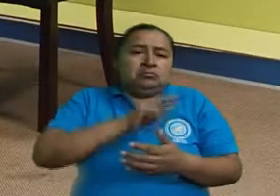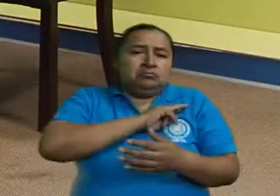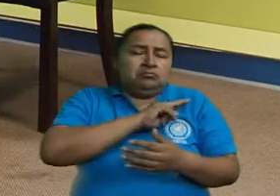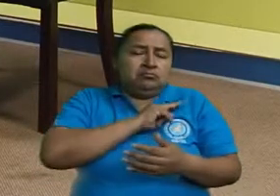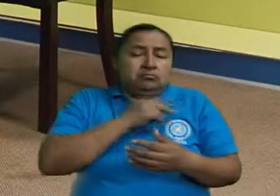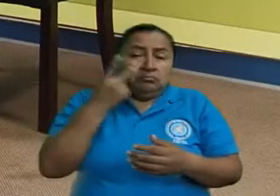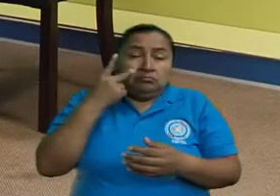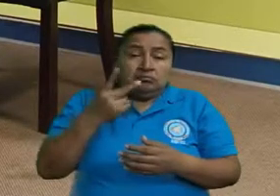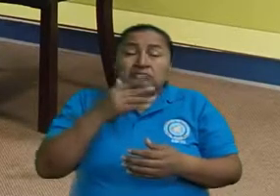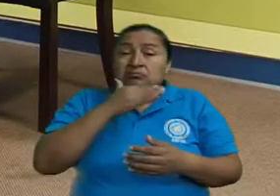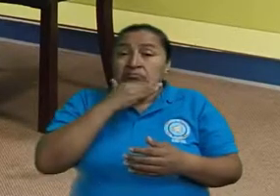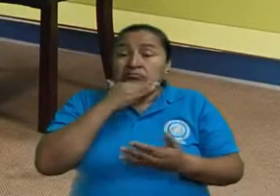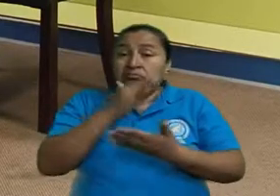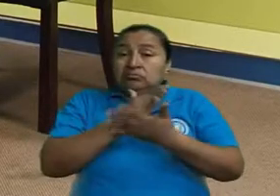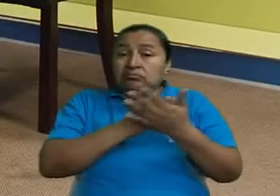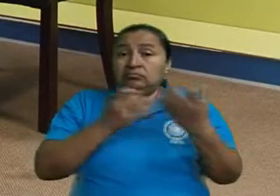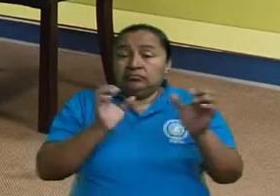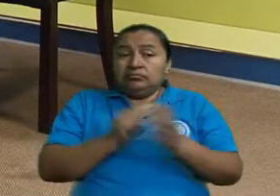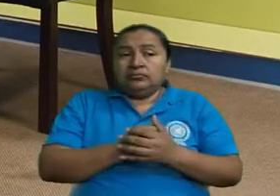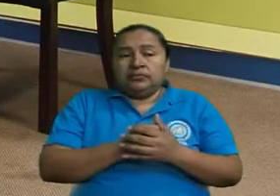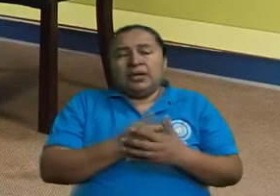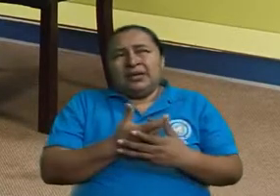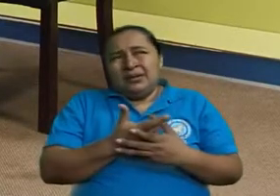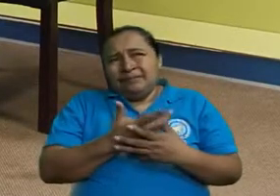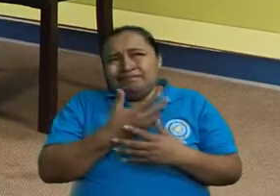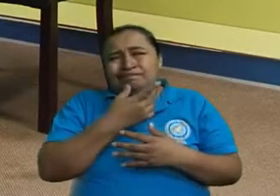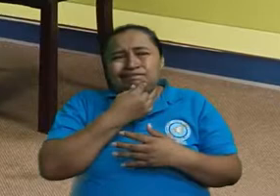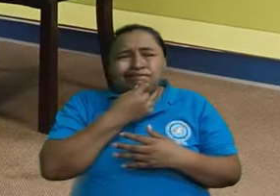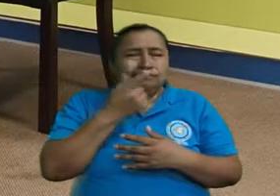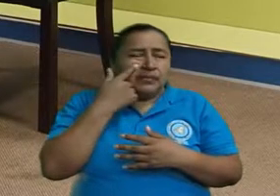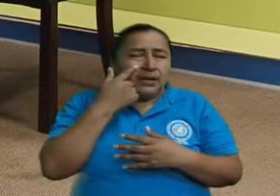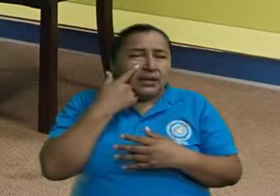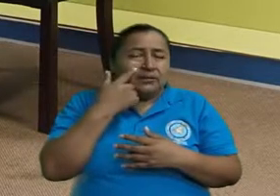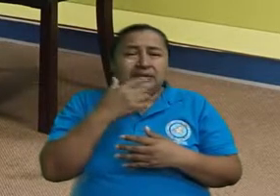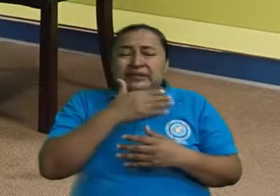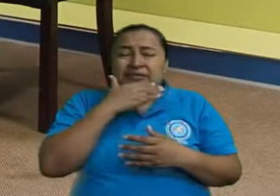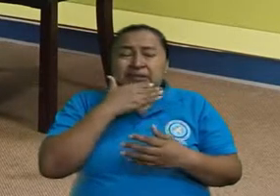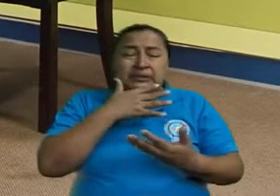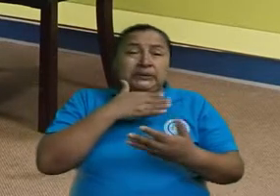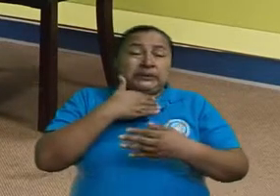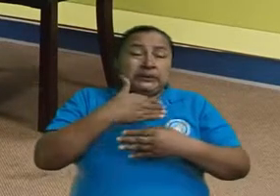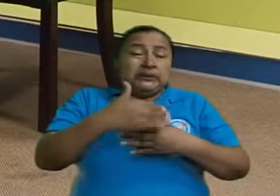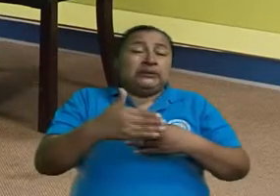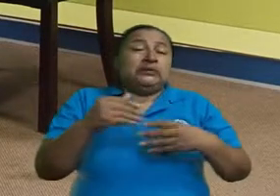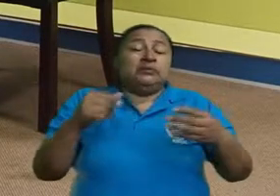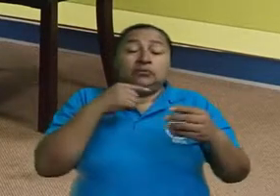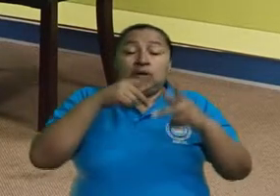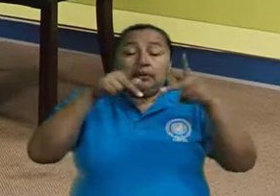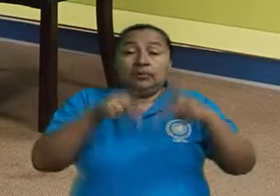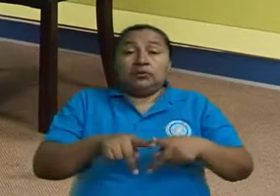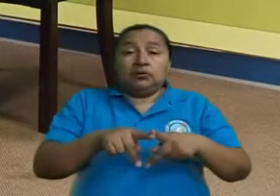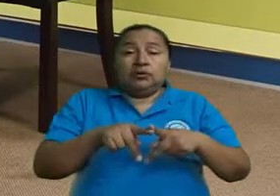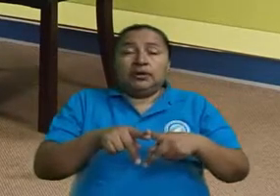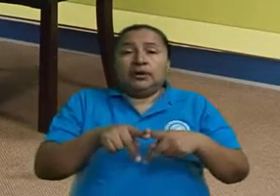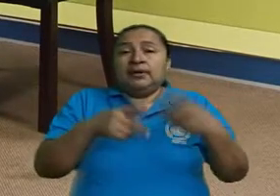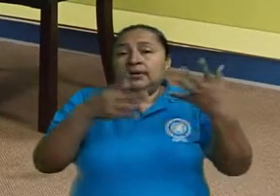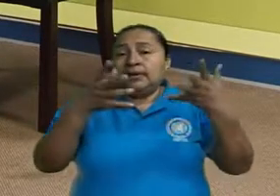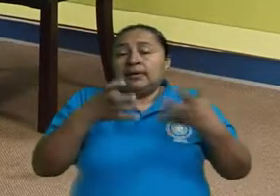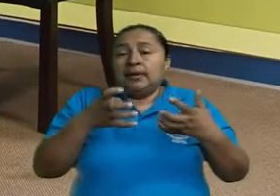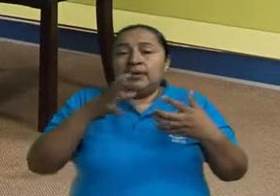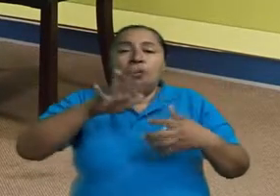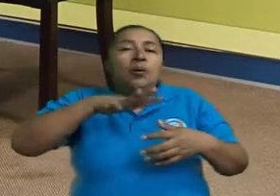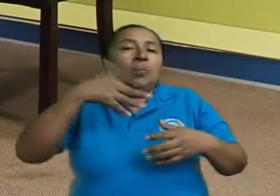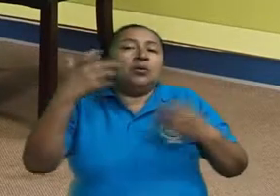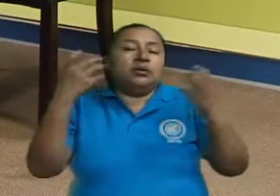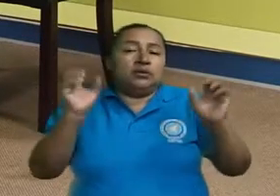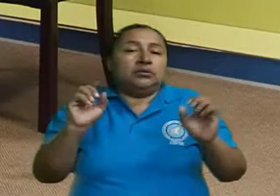¿ha visto complicaciones? Mira, las complicaciones más bien se dan porque la gente trata con otras cosas